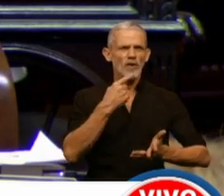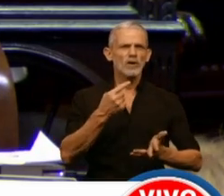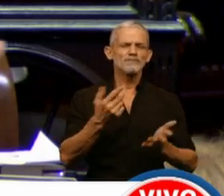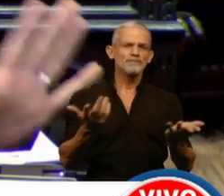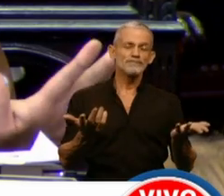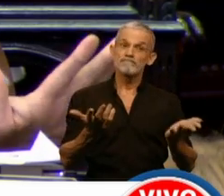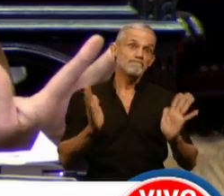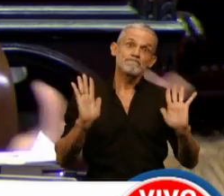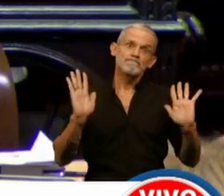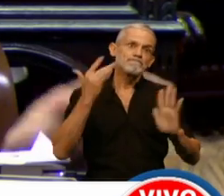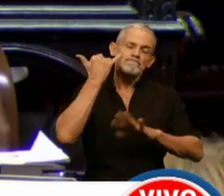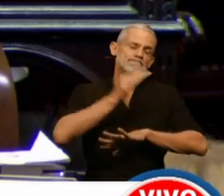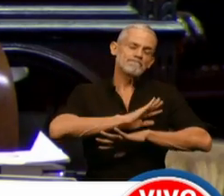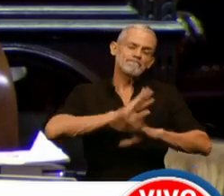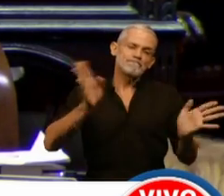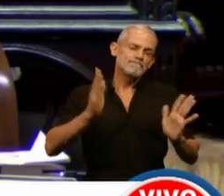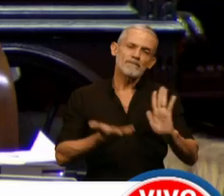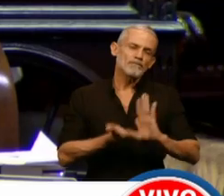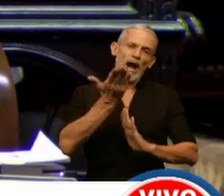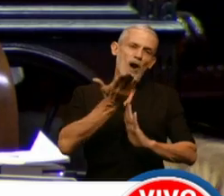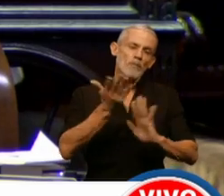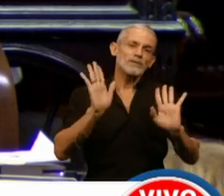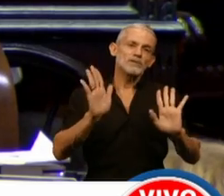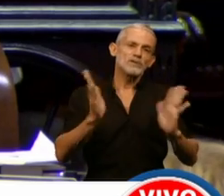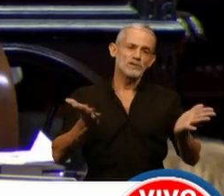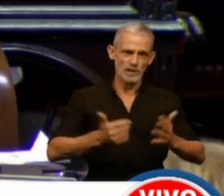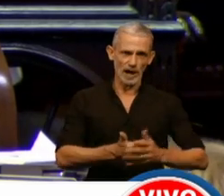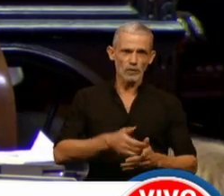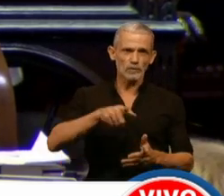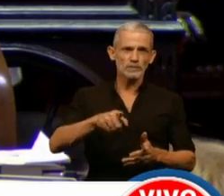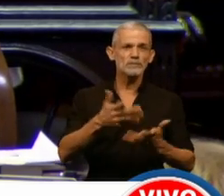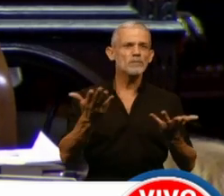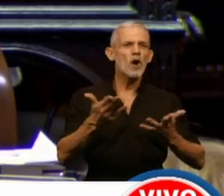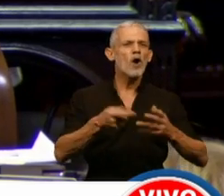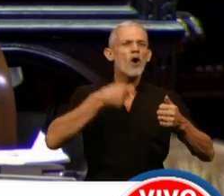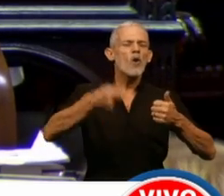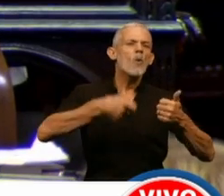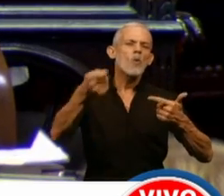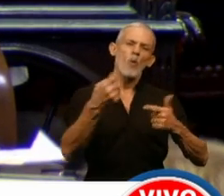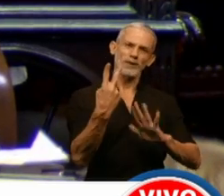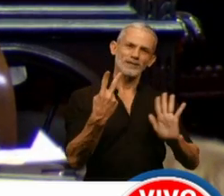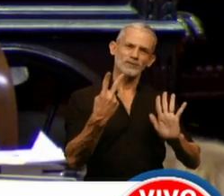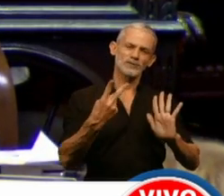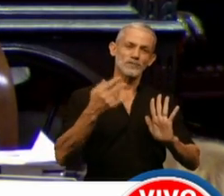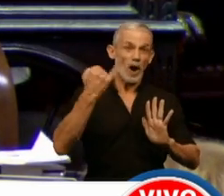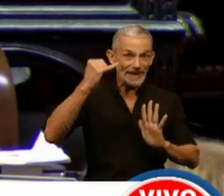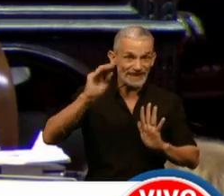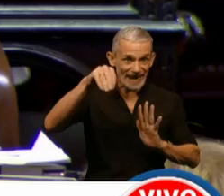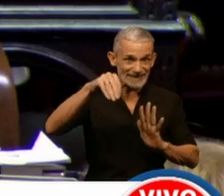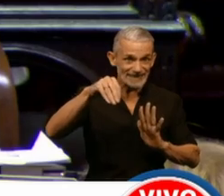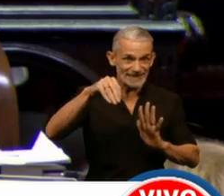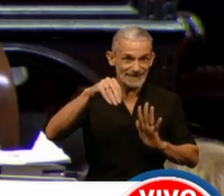inevitable el tarifazo pero conseguimos cuotas con interés